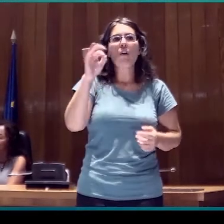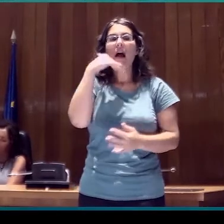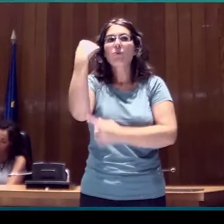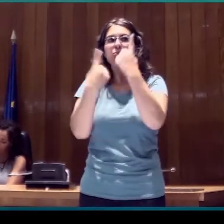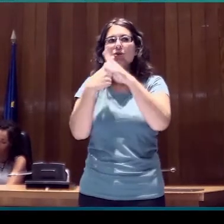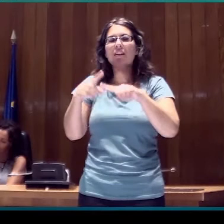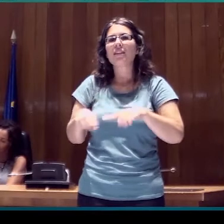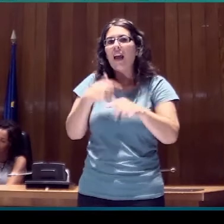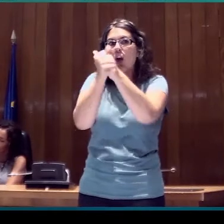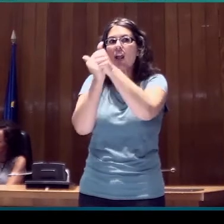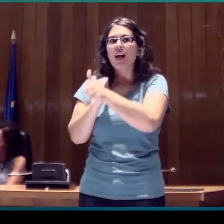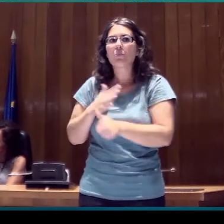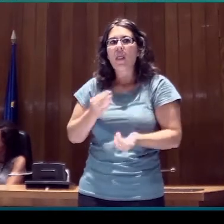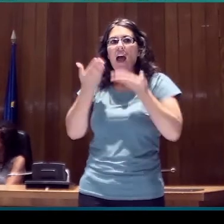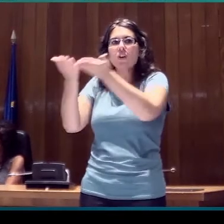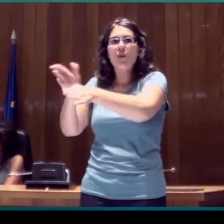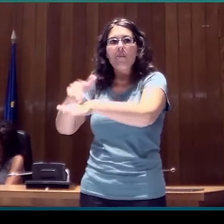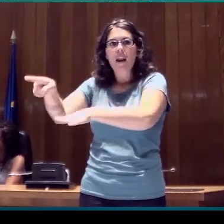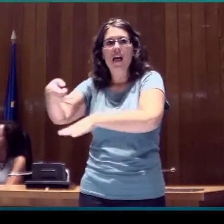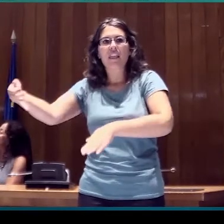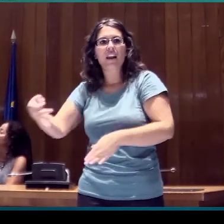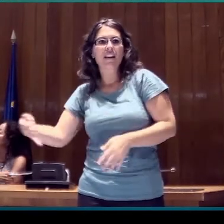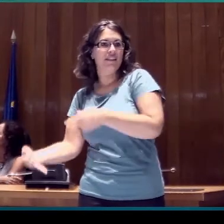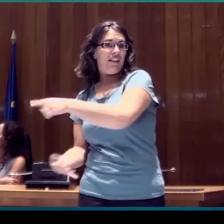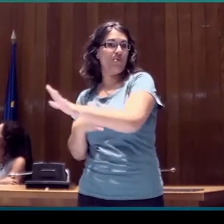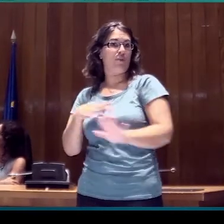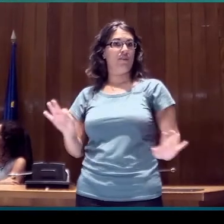icónicos que podría haber contenidos en algunos ítems.